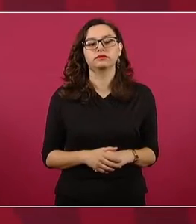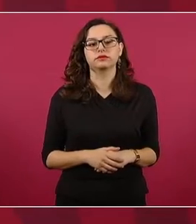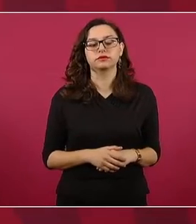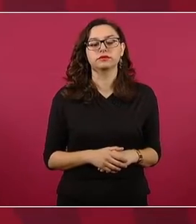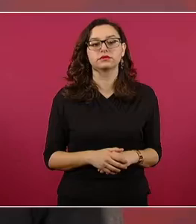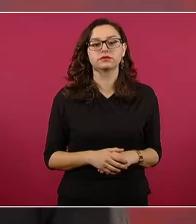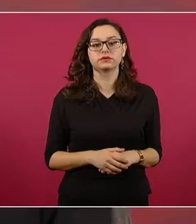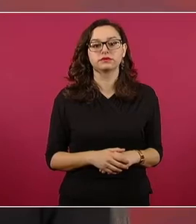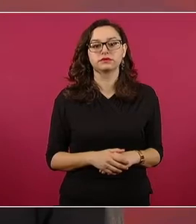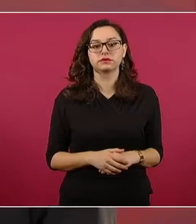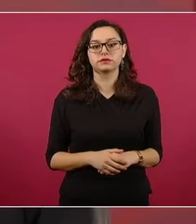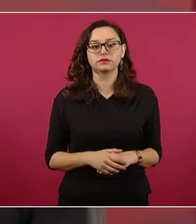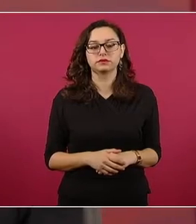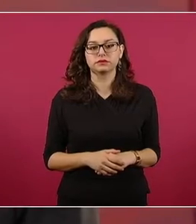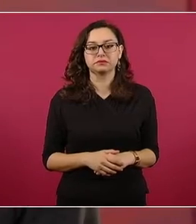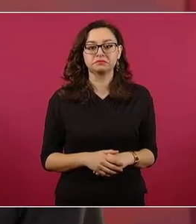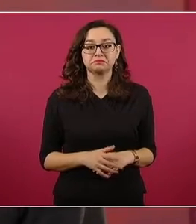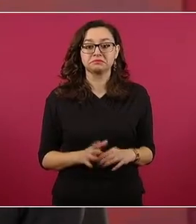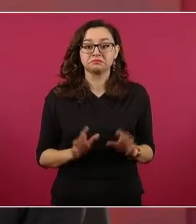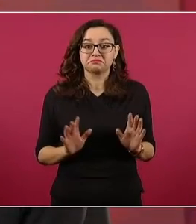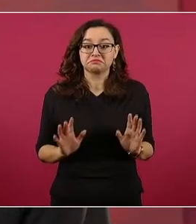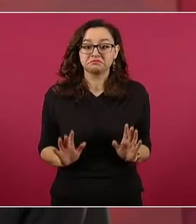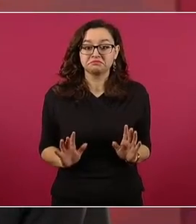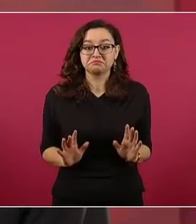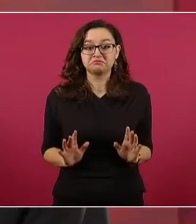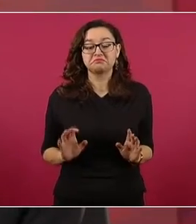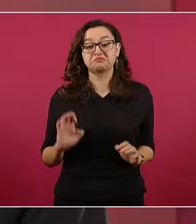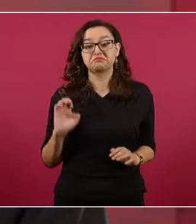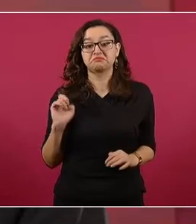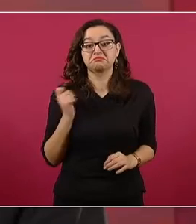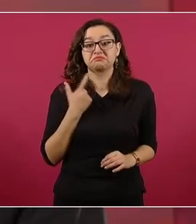producir competencia desleal,